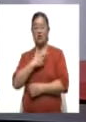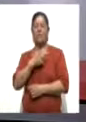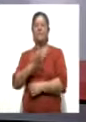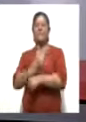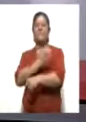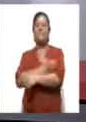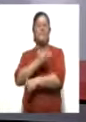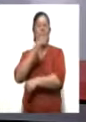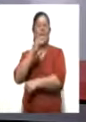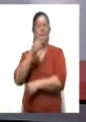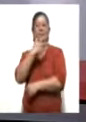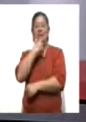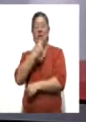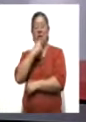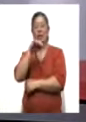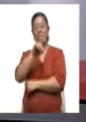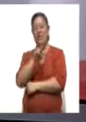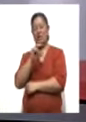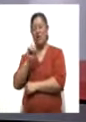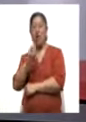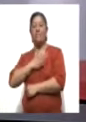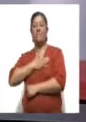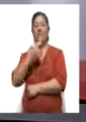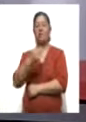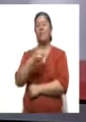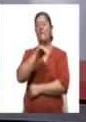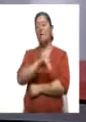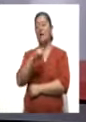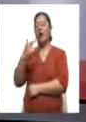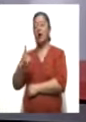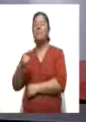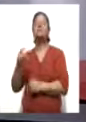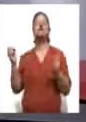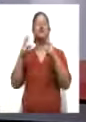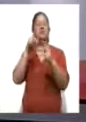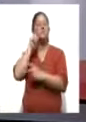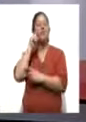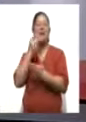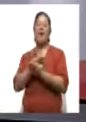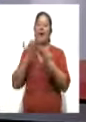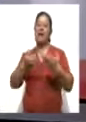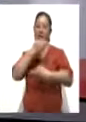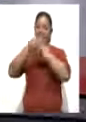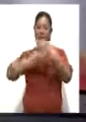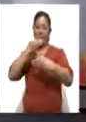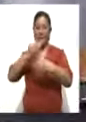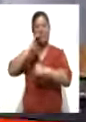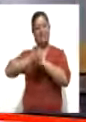compañero Mario Romero. Yo soy Marian Gómez y los espero el día de mañana en Ahora Noticias.